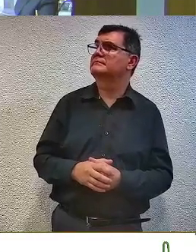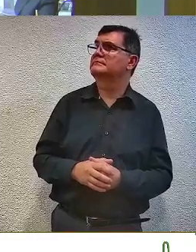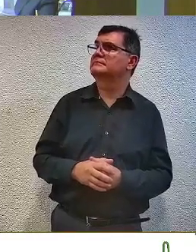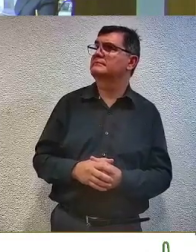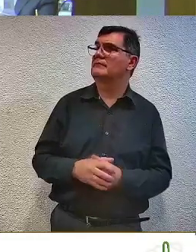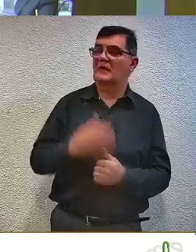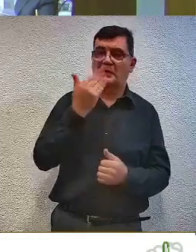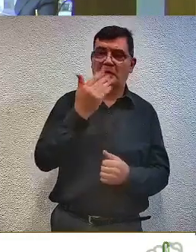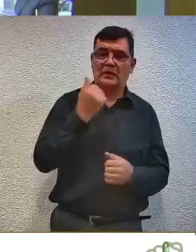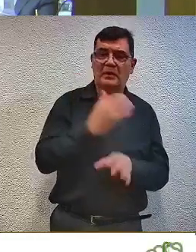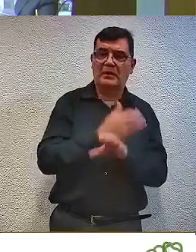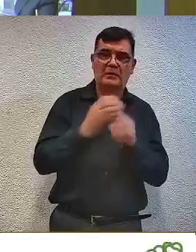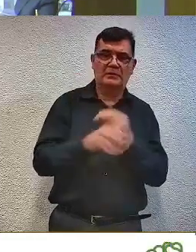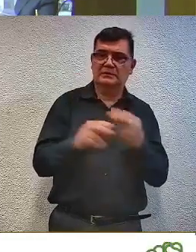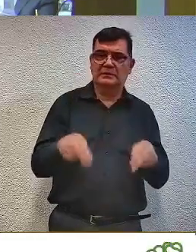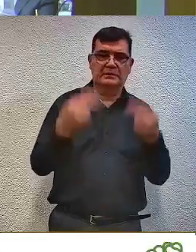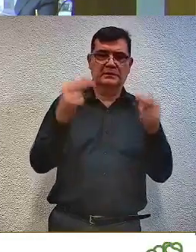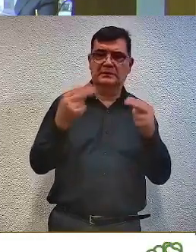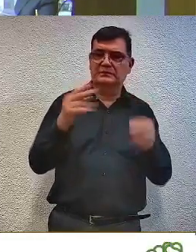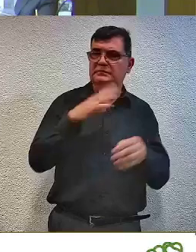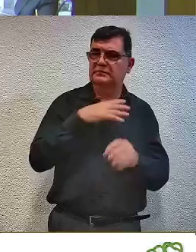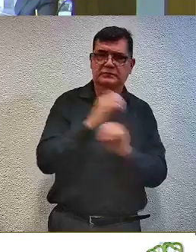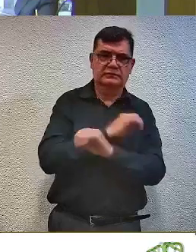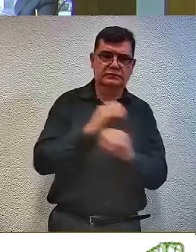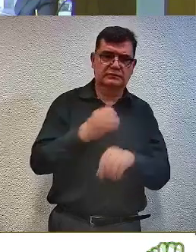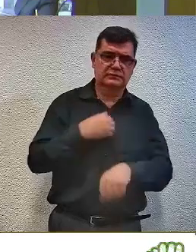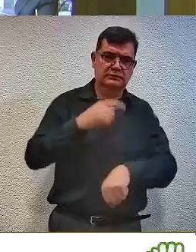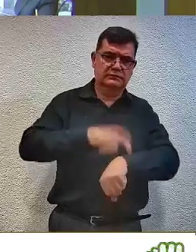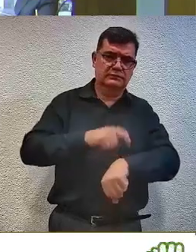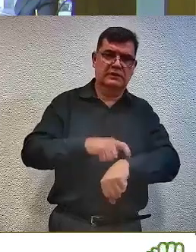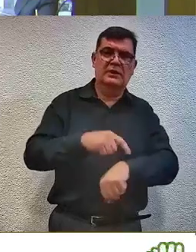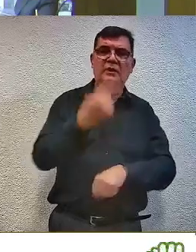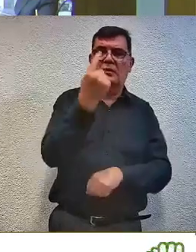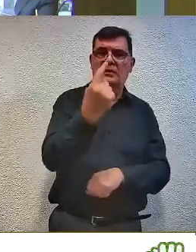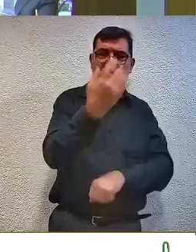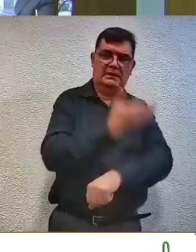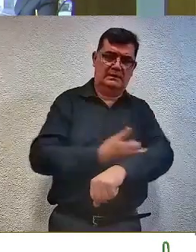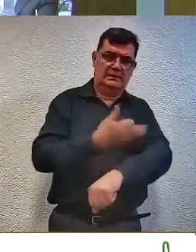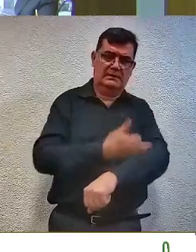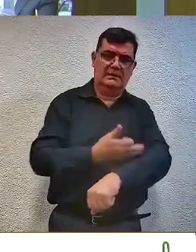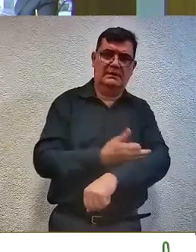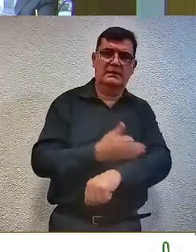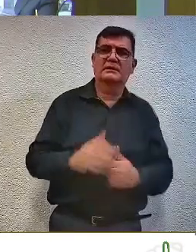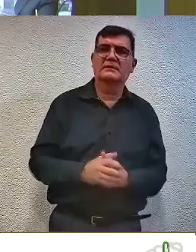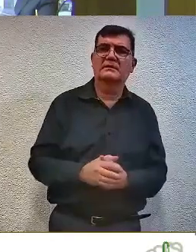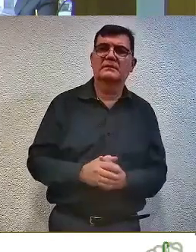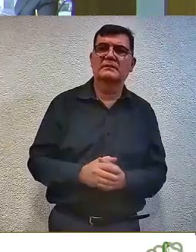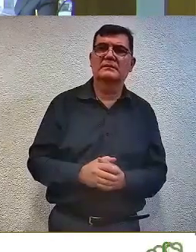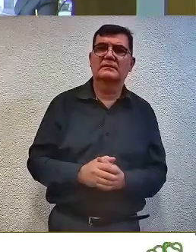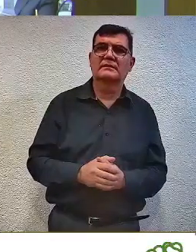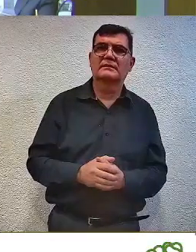Al no haber más asuntos por tratar, siendo las 13 horas de la tarde,